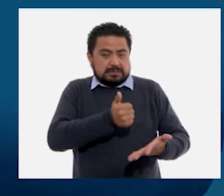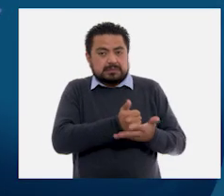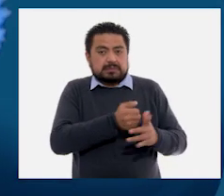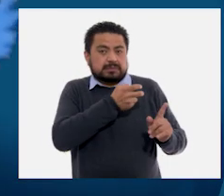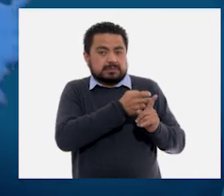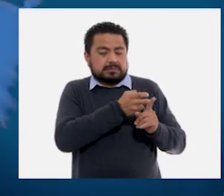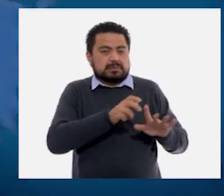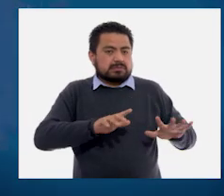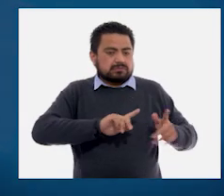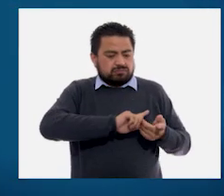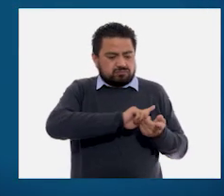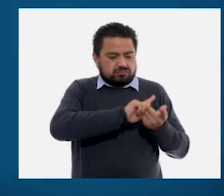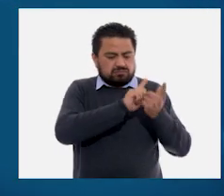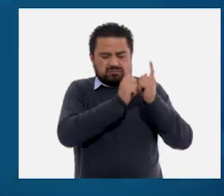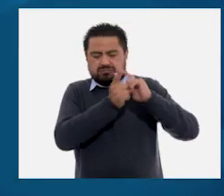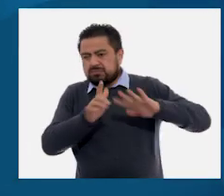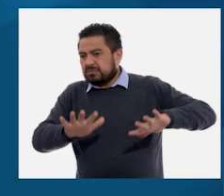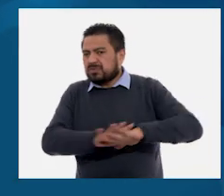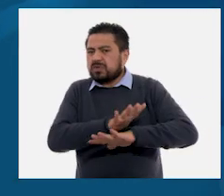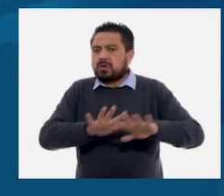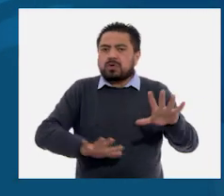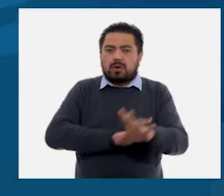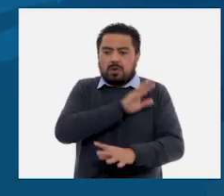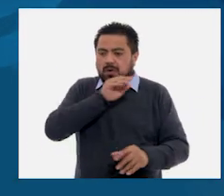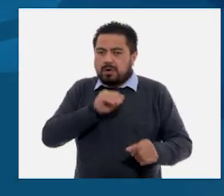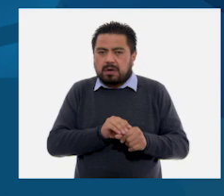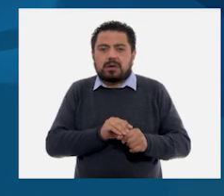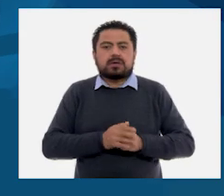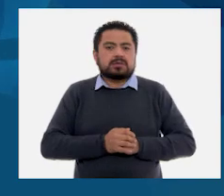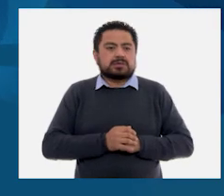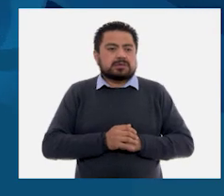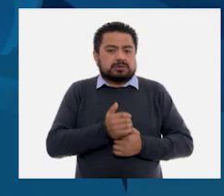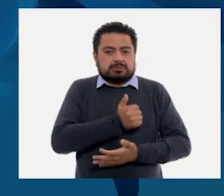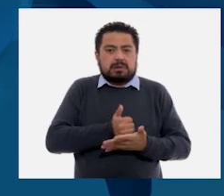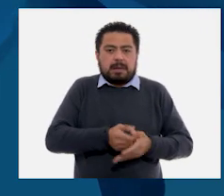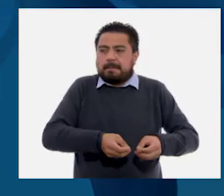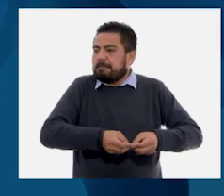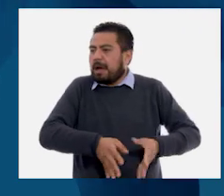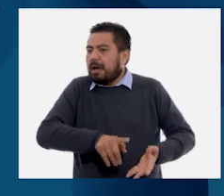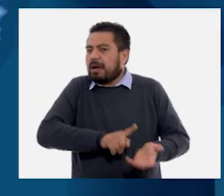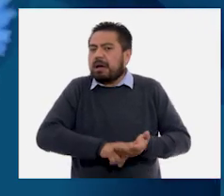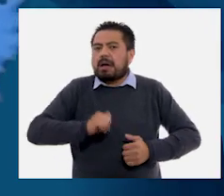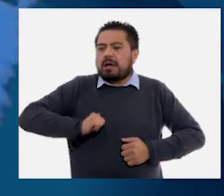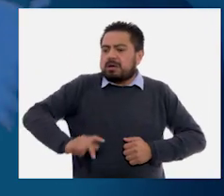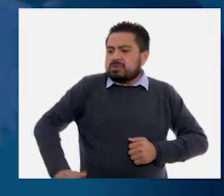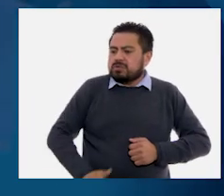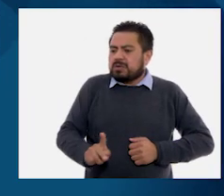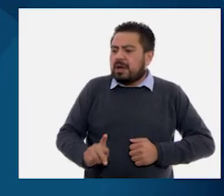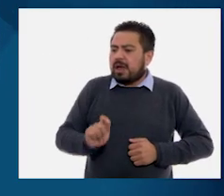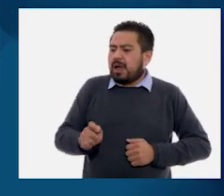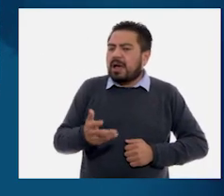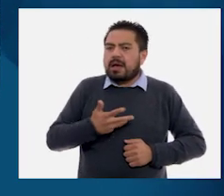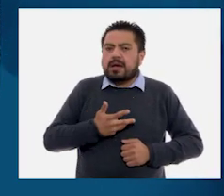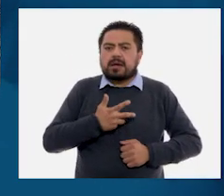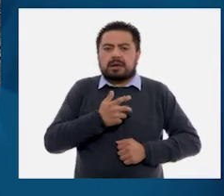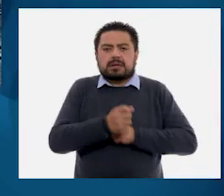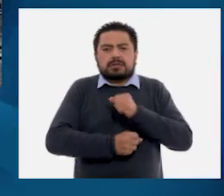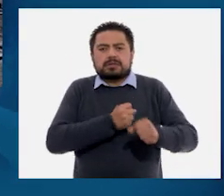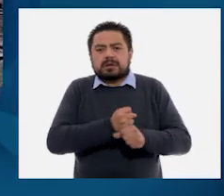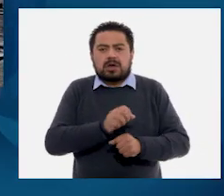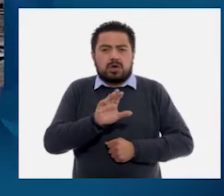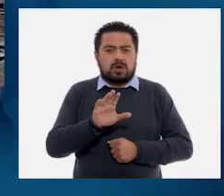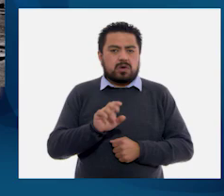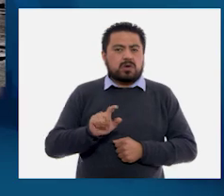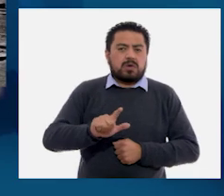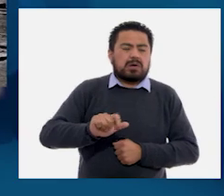la transformación fue total. Las ciudades perdieron el antiguo aspecto provinciano que habían tenido desde los tiempos de la